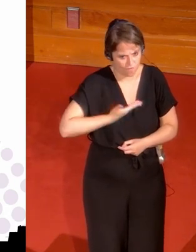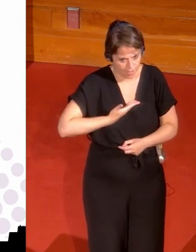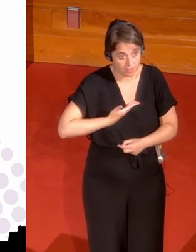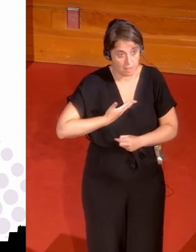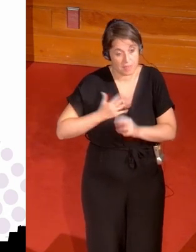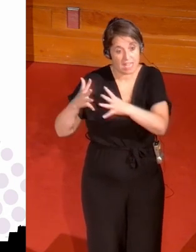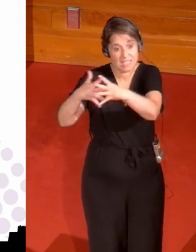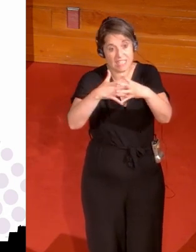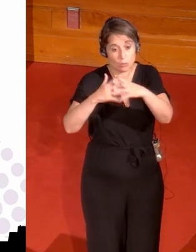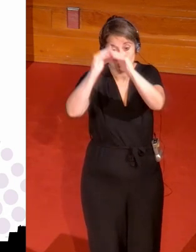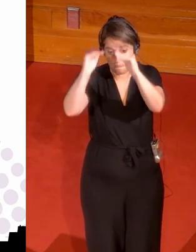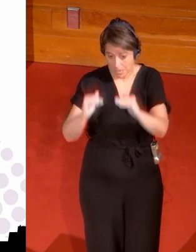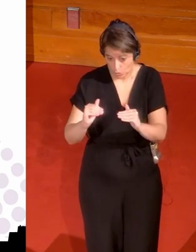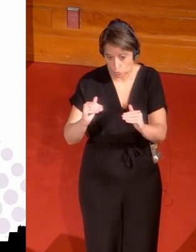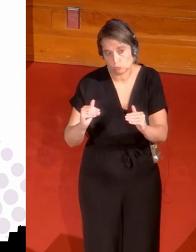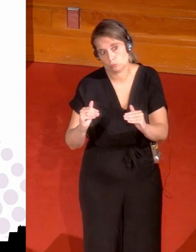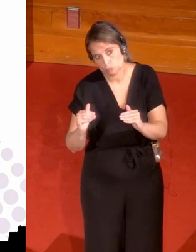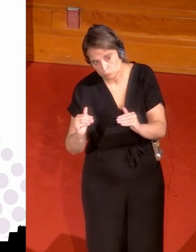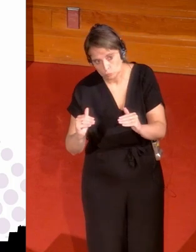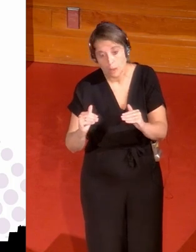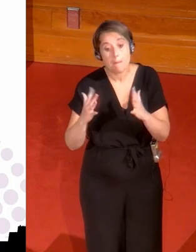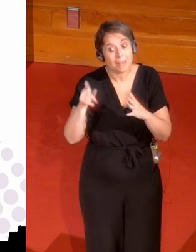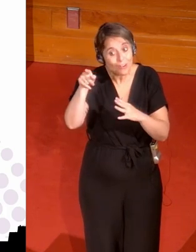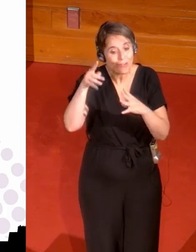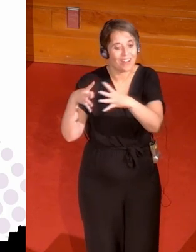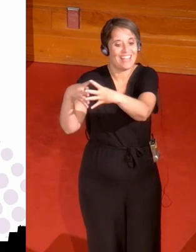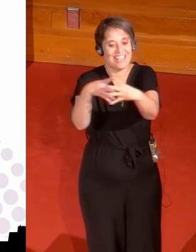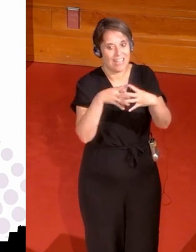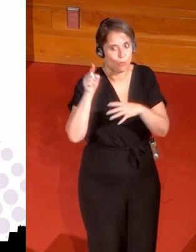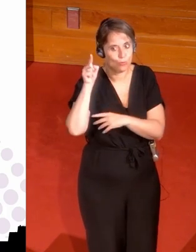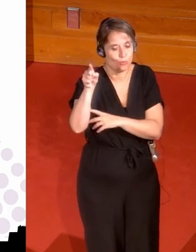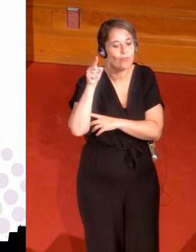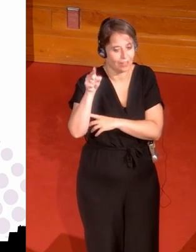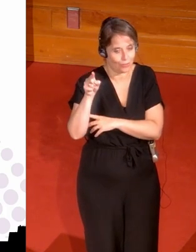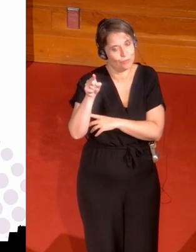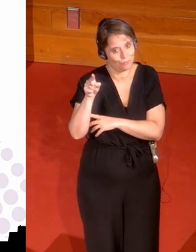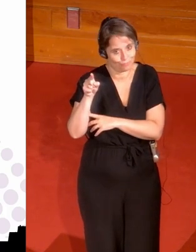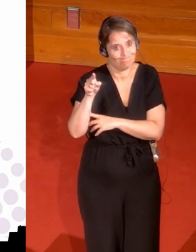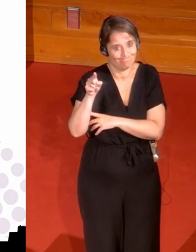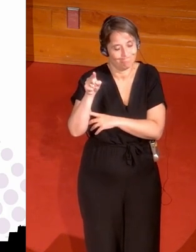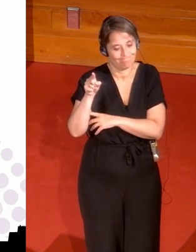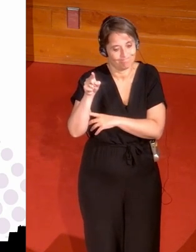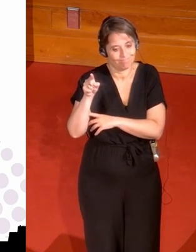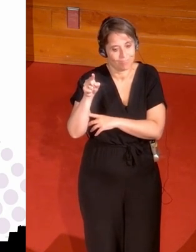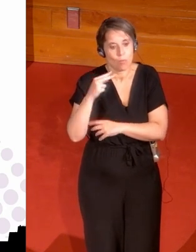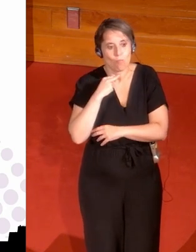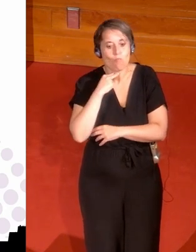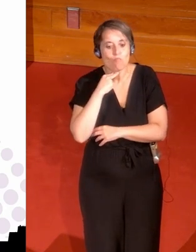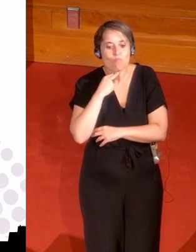Estados Unidos pero en la que los Estados Unidos tienen mucho mucho mucho que